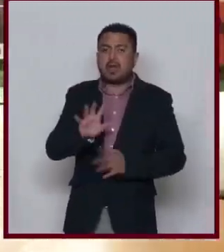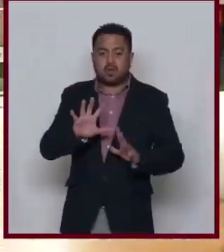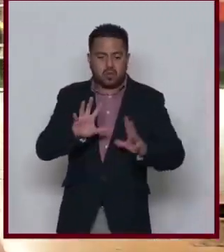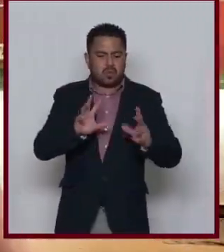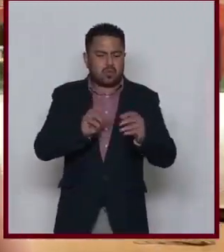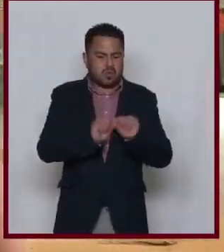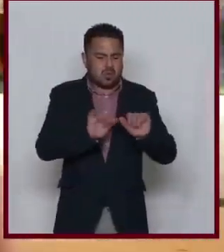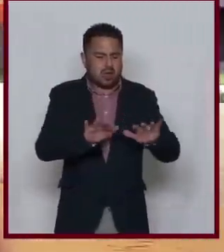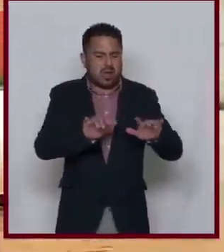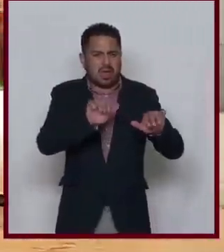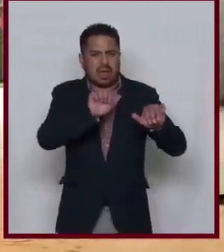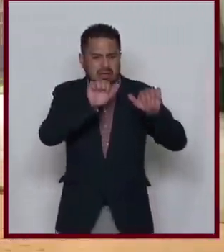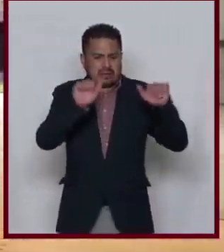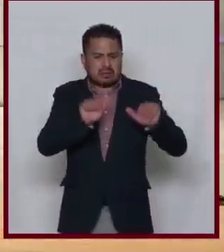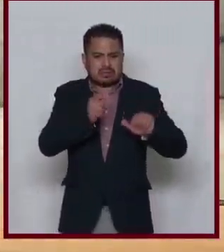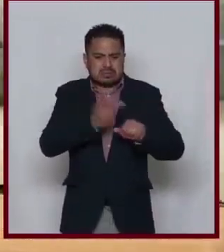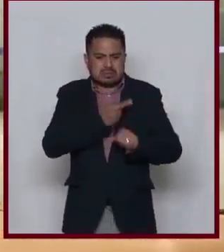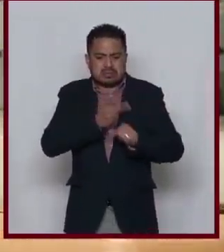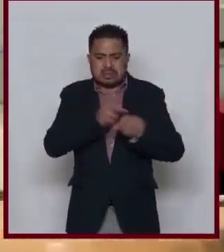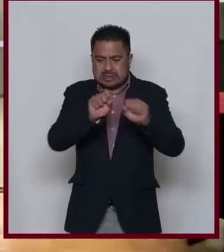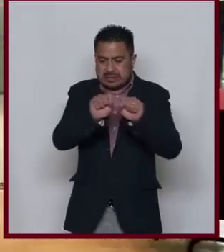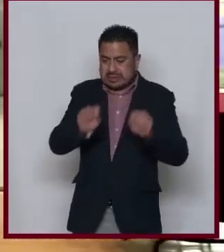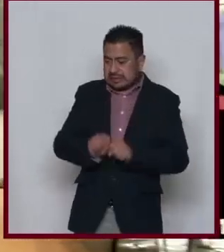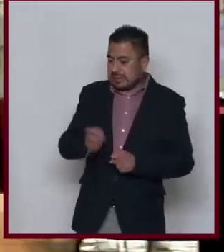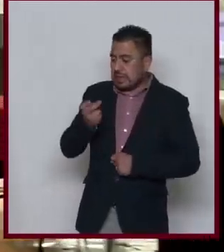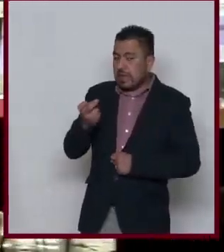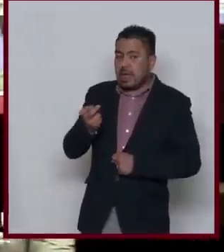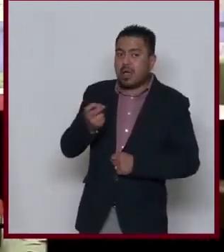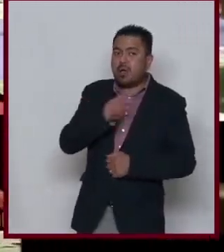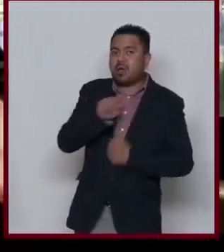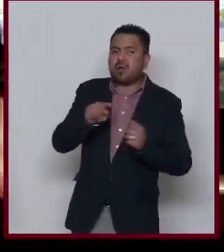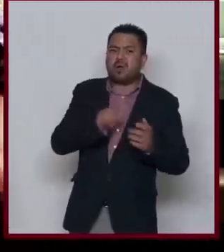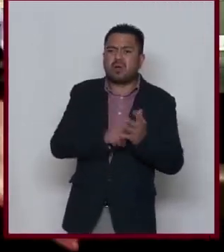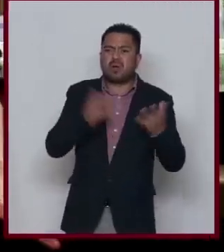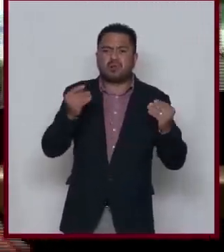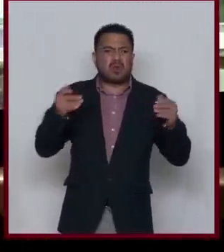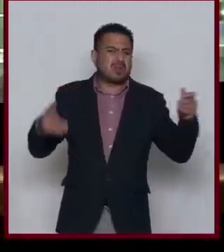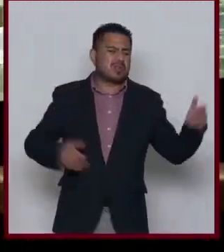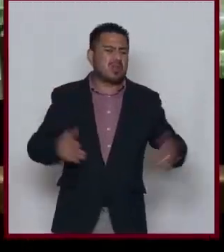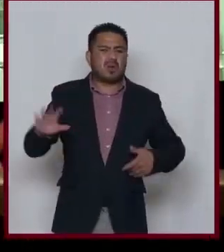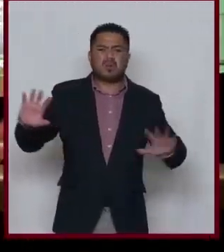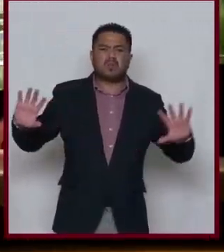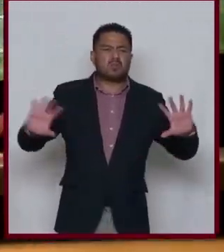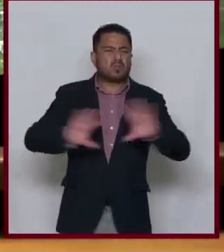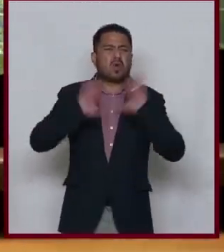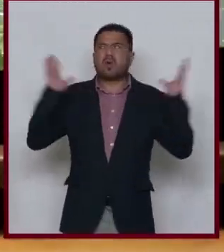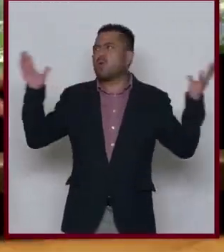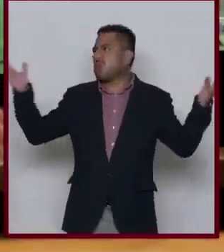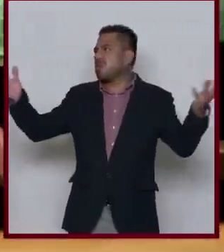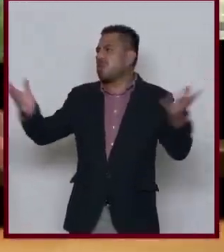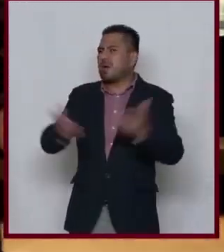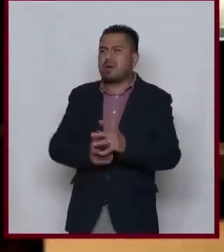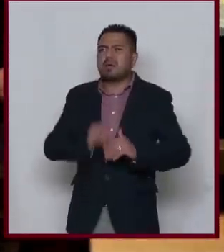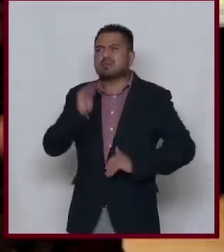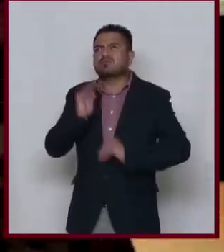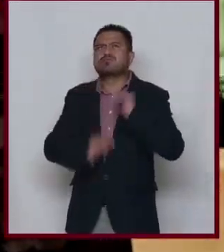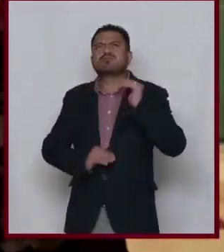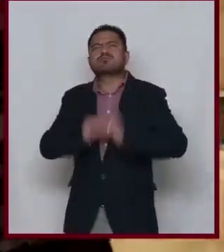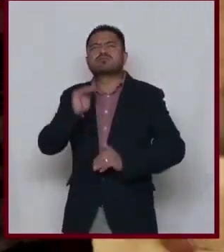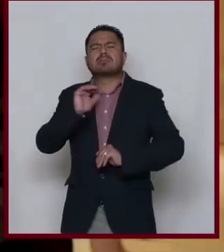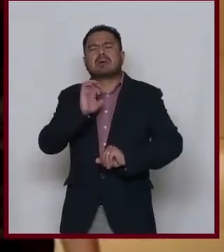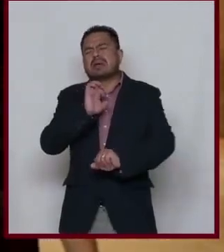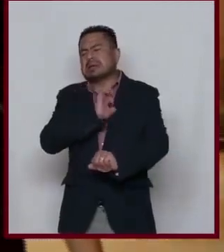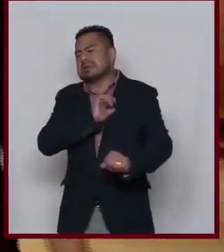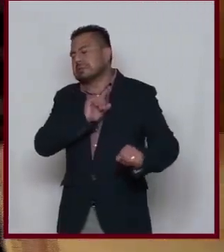eventos artísticos han ocurrido en esta sala? Este, como muchos teatros del mundo, está construido con un diseño acústico